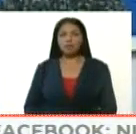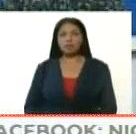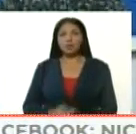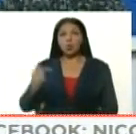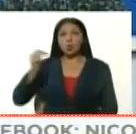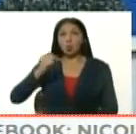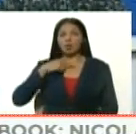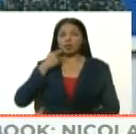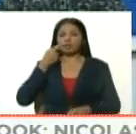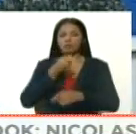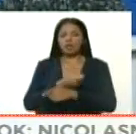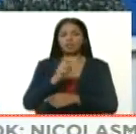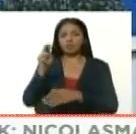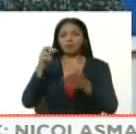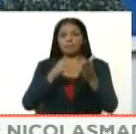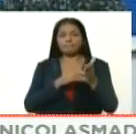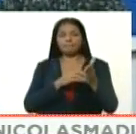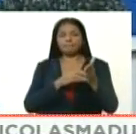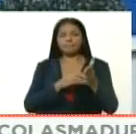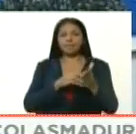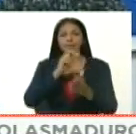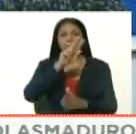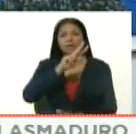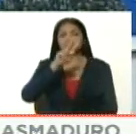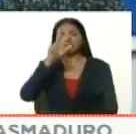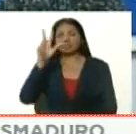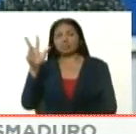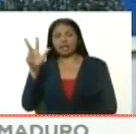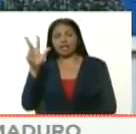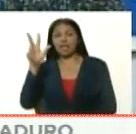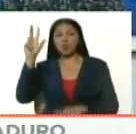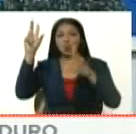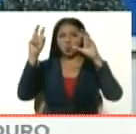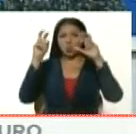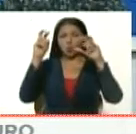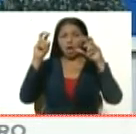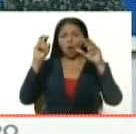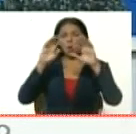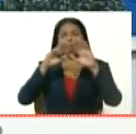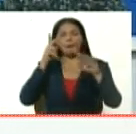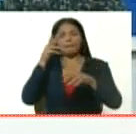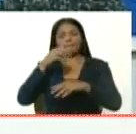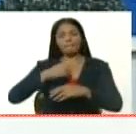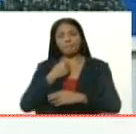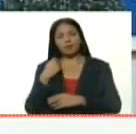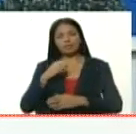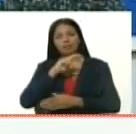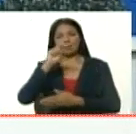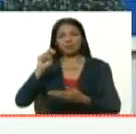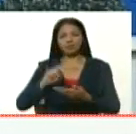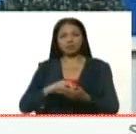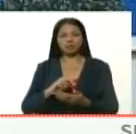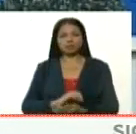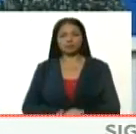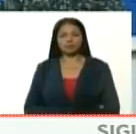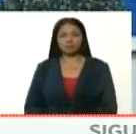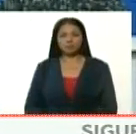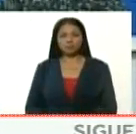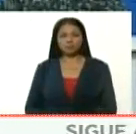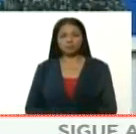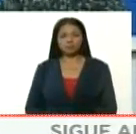se están graduando 2023 nuevos policías nacionales